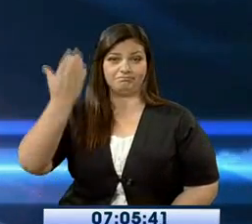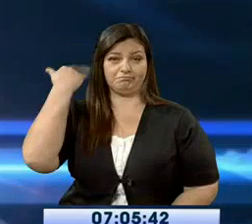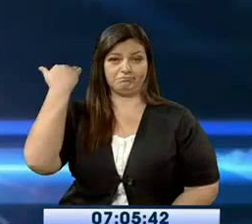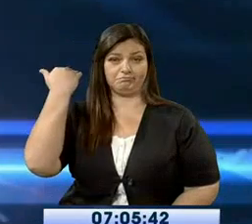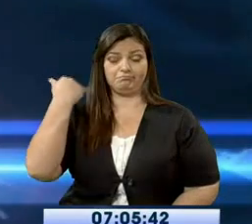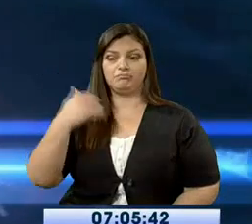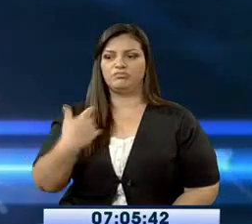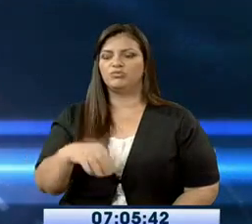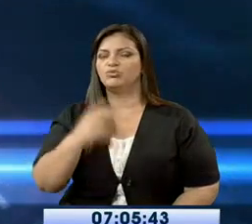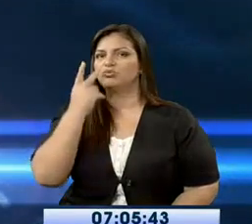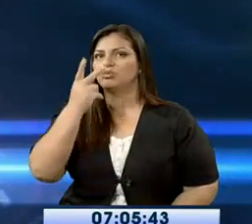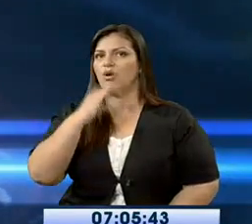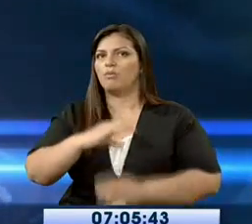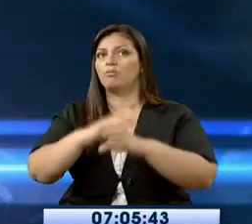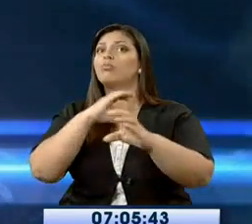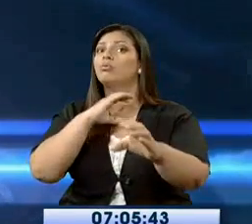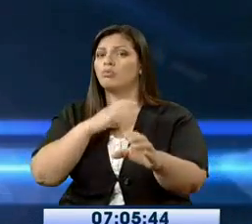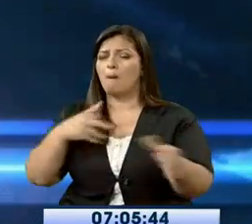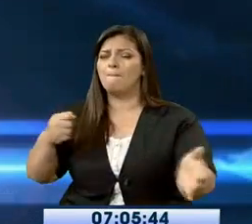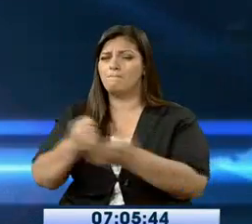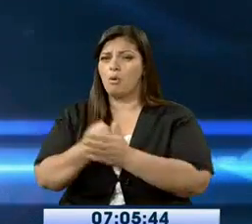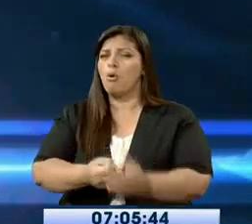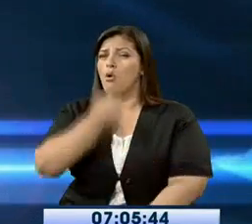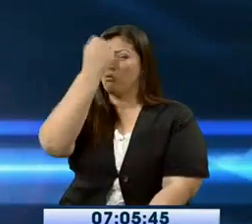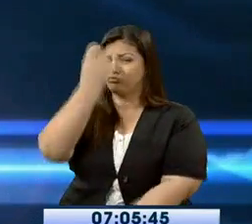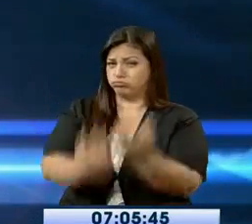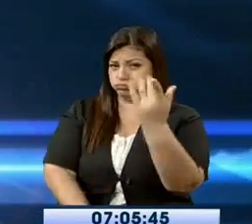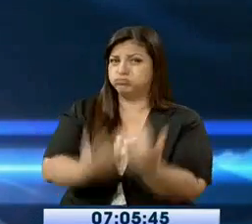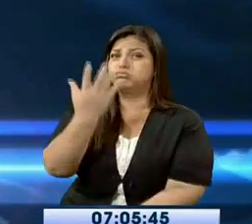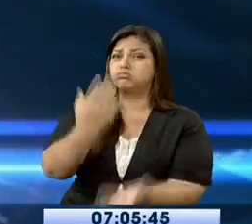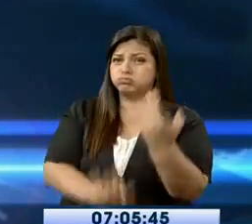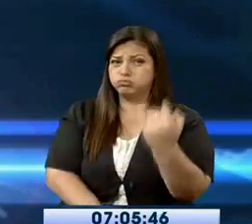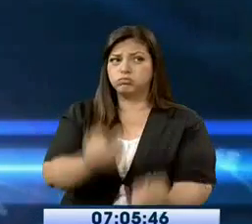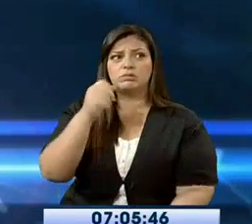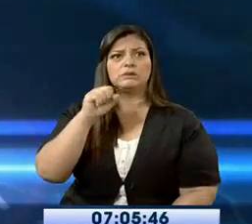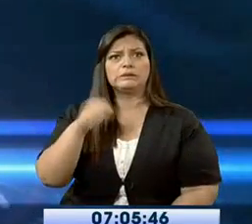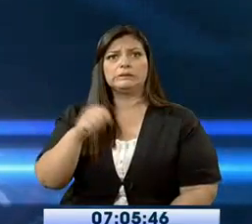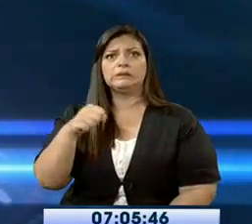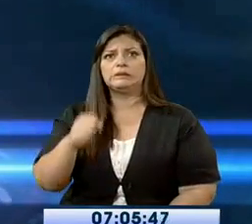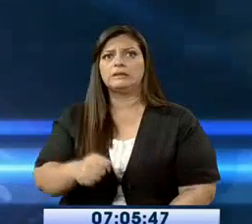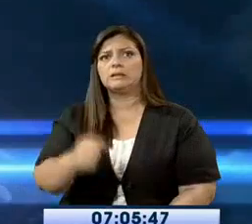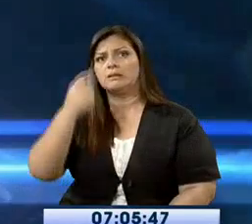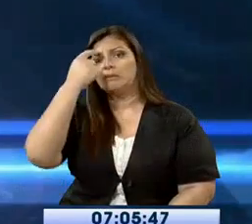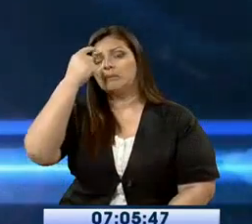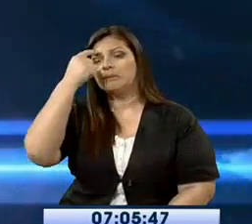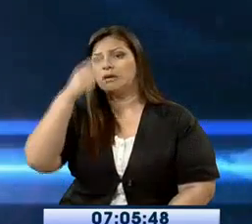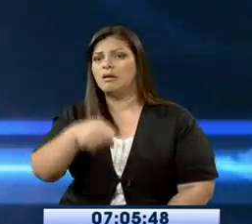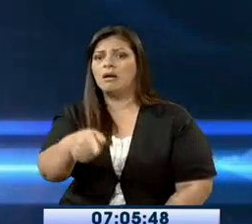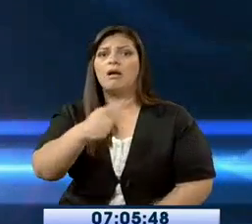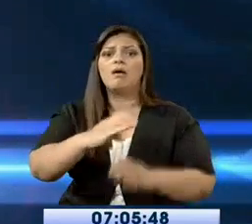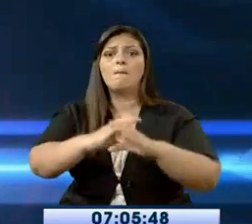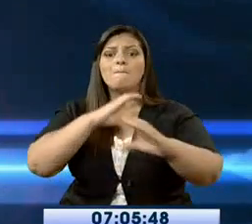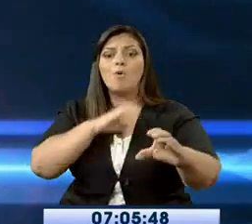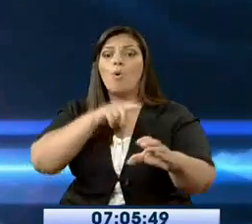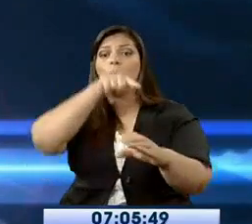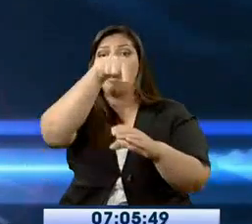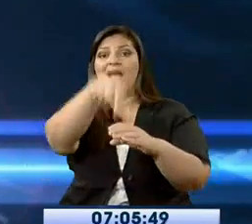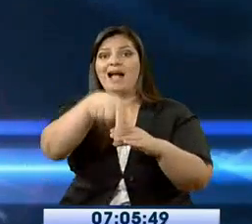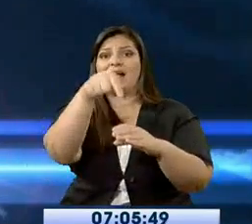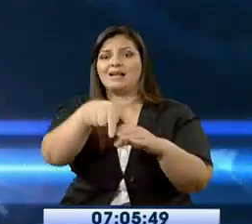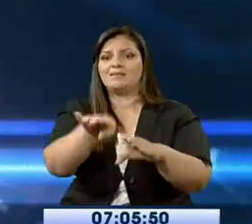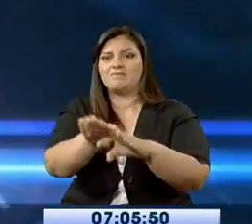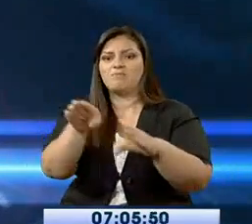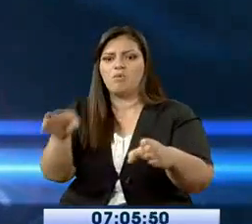donde inclusive el bus se ha incendiado. Imagínate. Si el asunto comienza por el motor, la gente va a correr es para atrás. Claro. ¿Por dónde baja? Pero